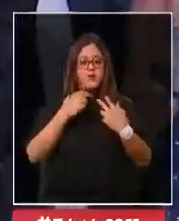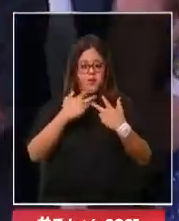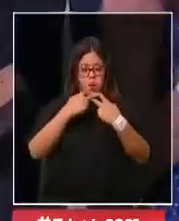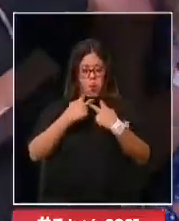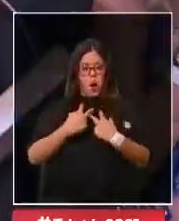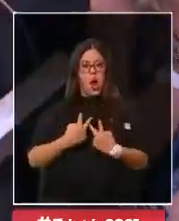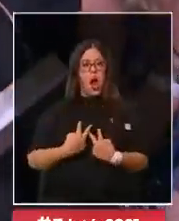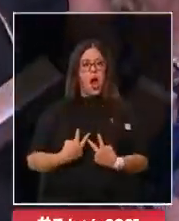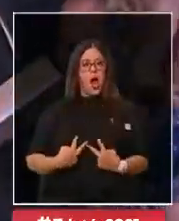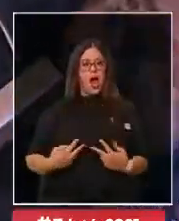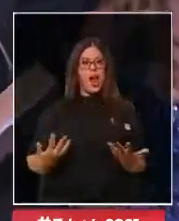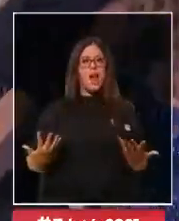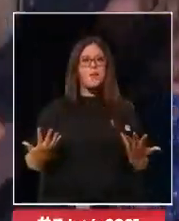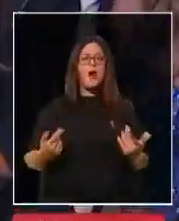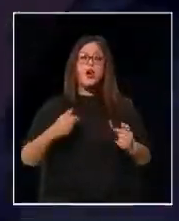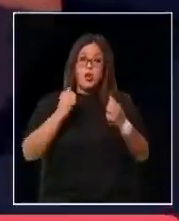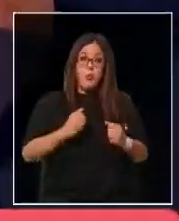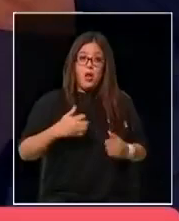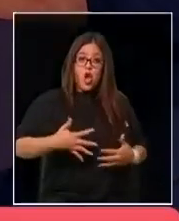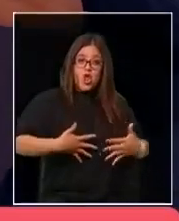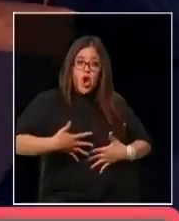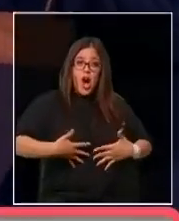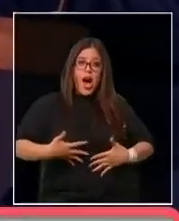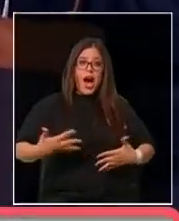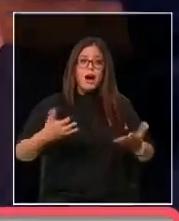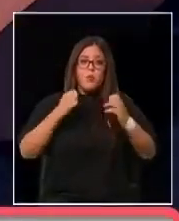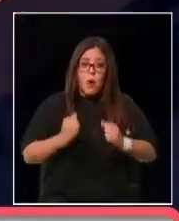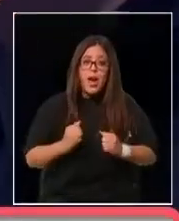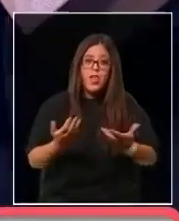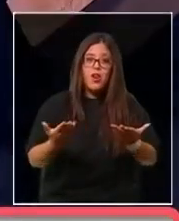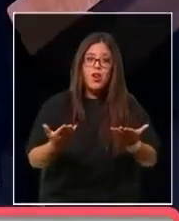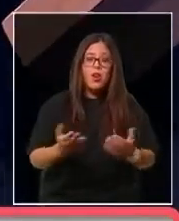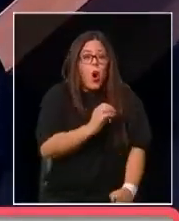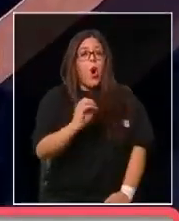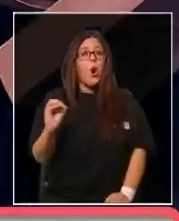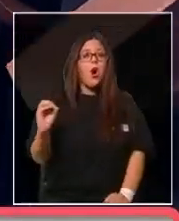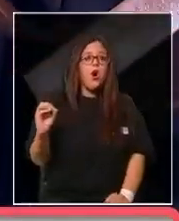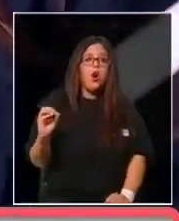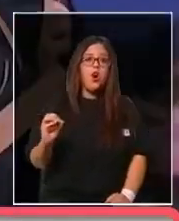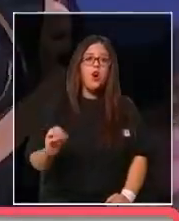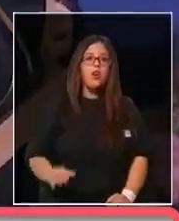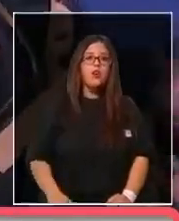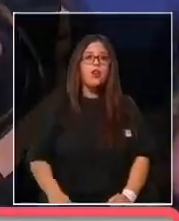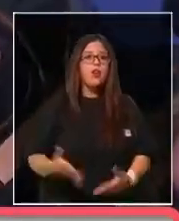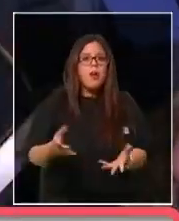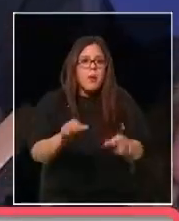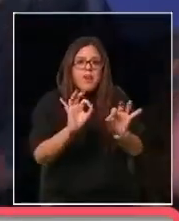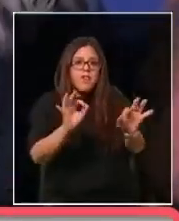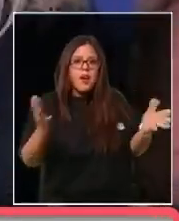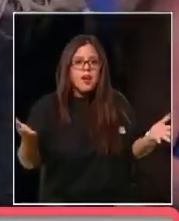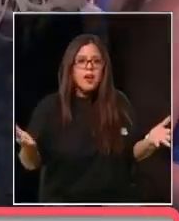favor. Las puedo tocar. Oiga, puede tocarse. Cecilia. Oh, amigo, pero se pasó.